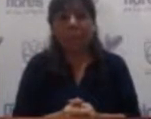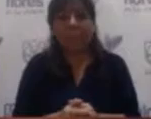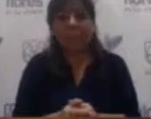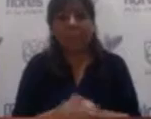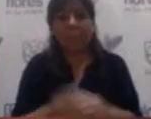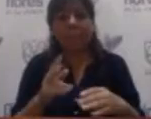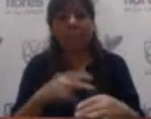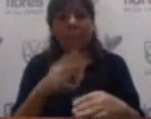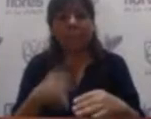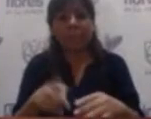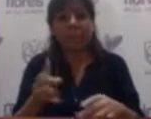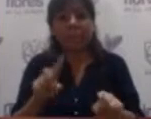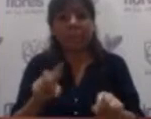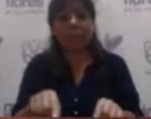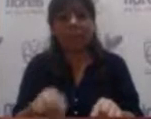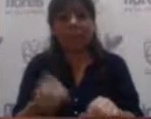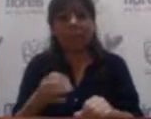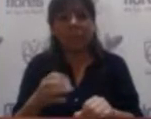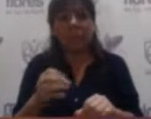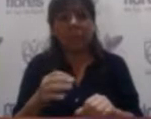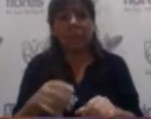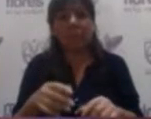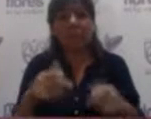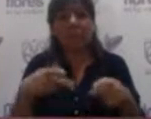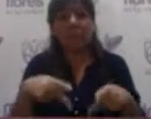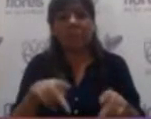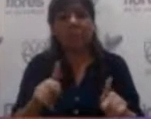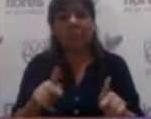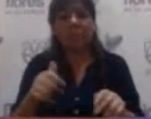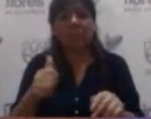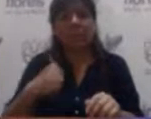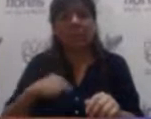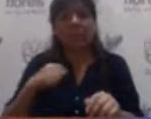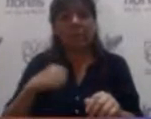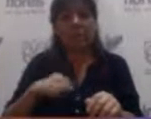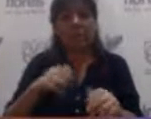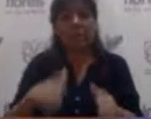Proyecto de acuerdo de Consejo que apruebe la licencia del alcalde de Miraflores, Jorge